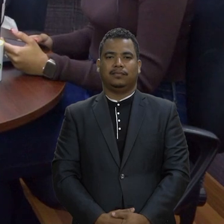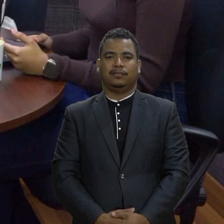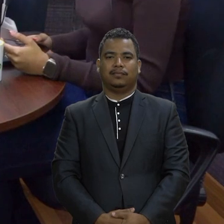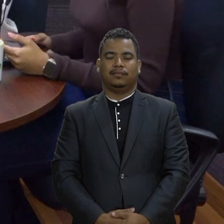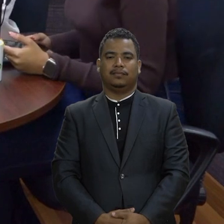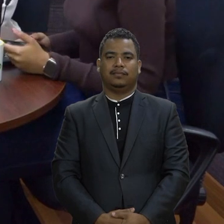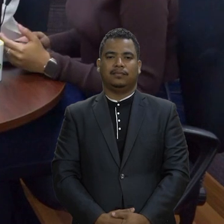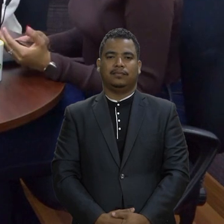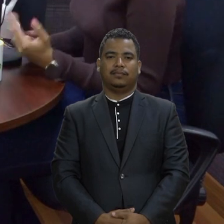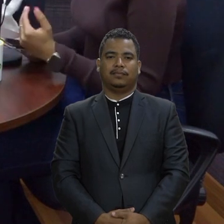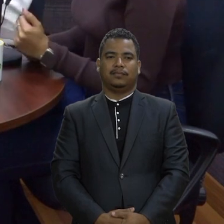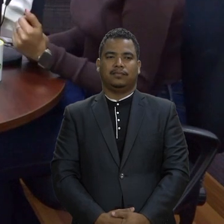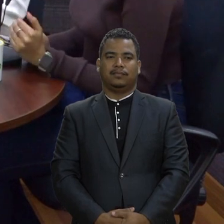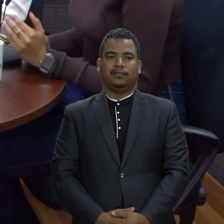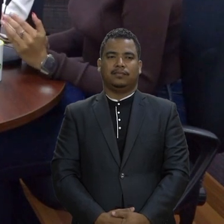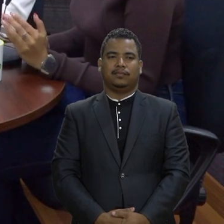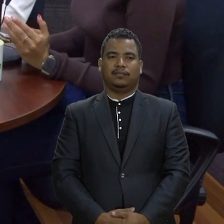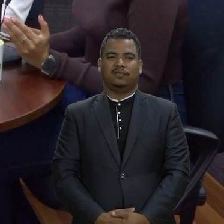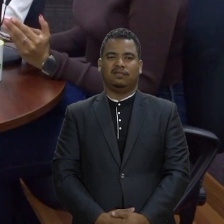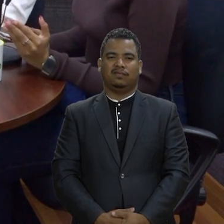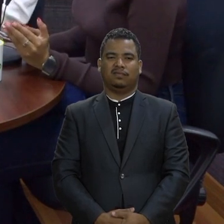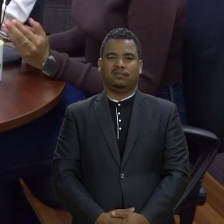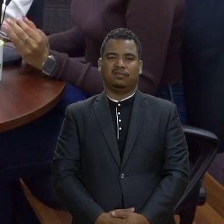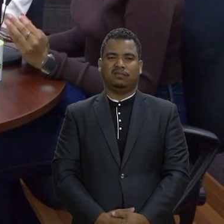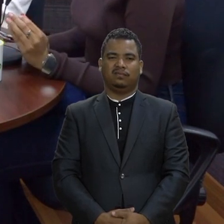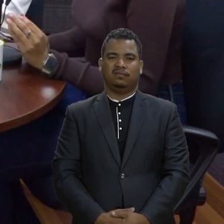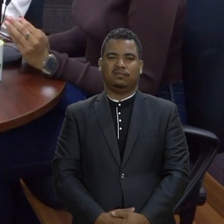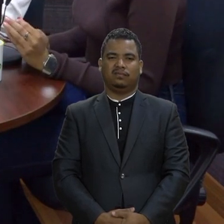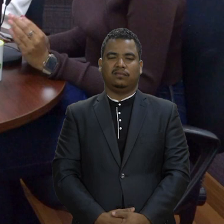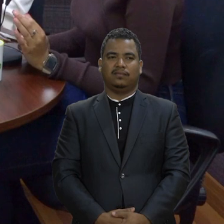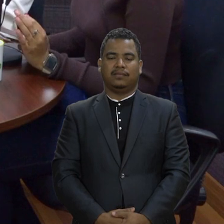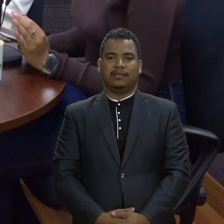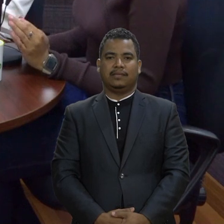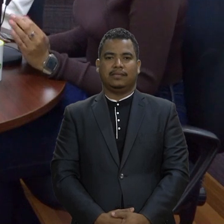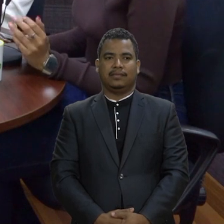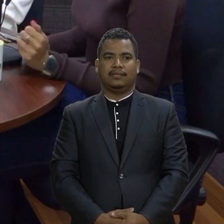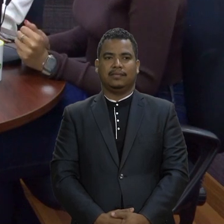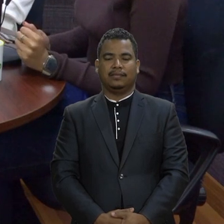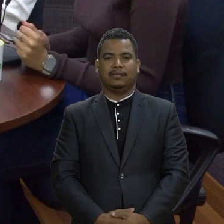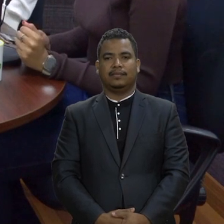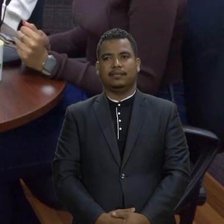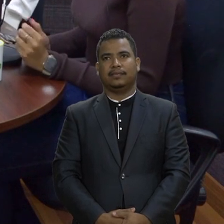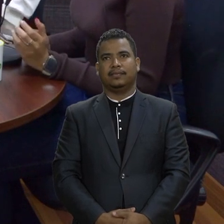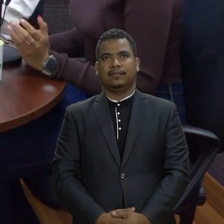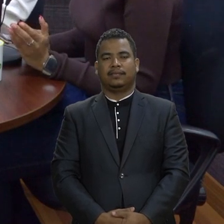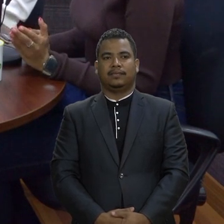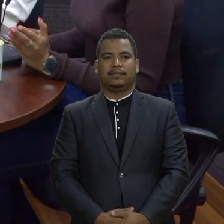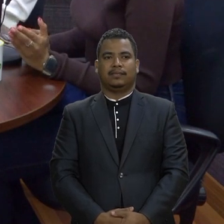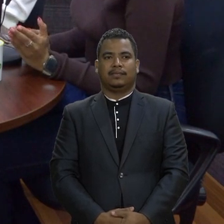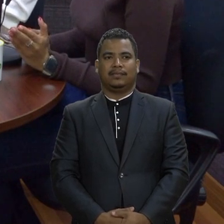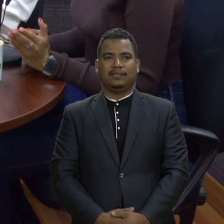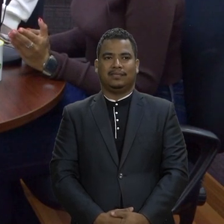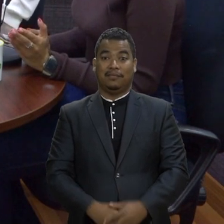zanjarlas. Okay. Los dominicanos y personas de otras nacionalidades la hemos identificado como un sello de transparencia. ¿Cuál es el